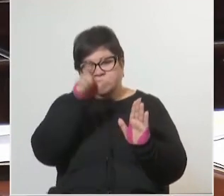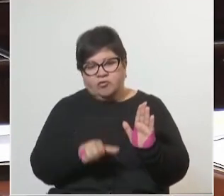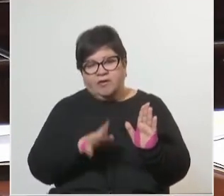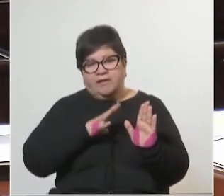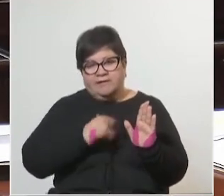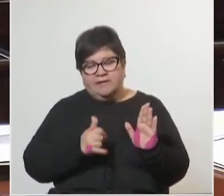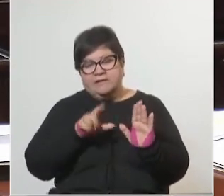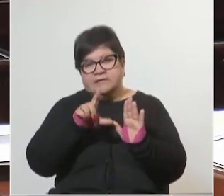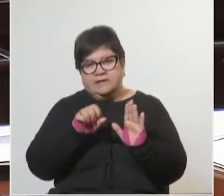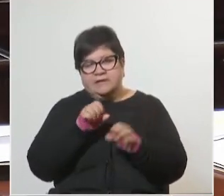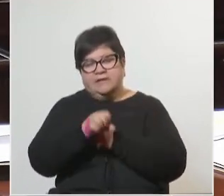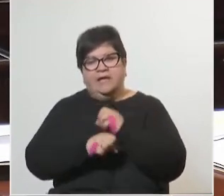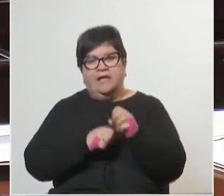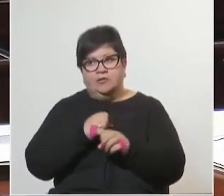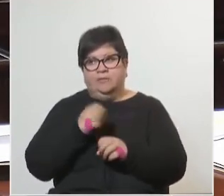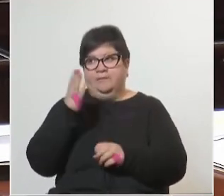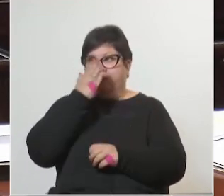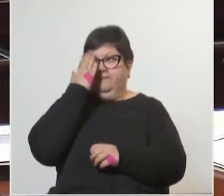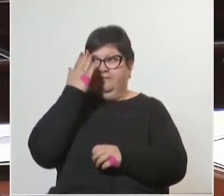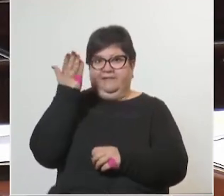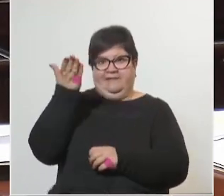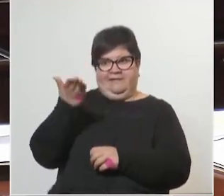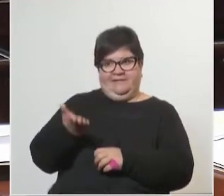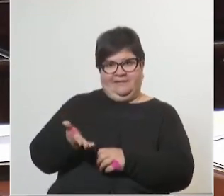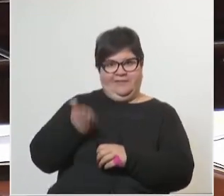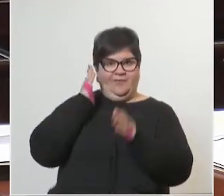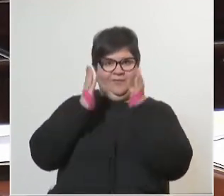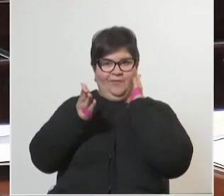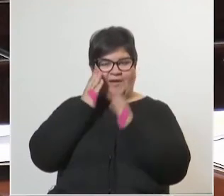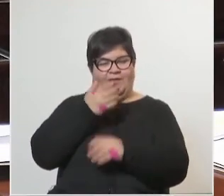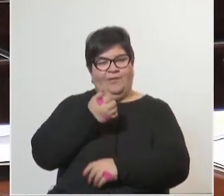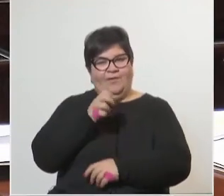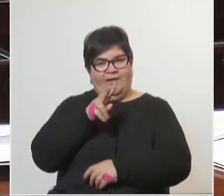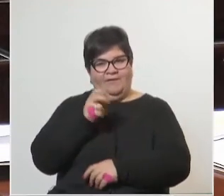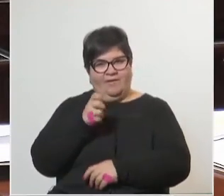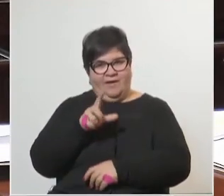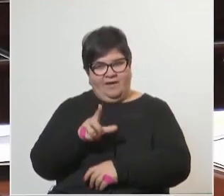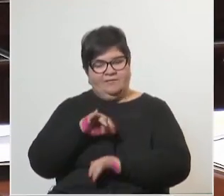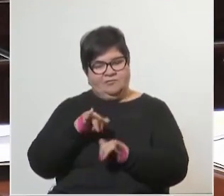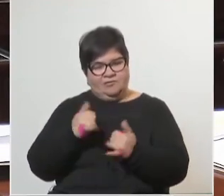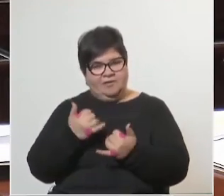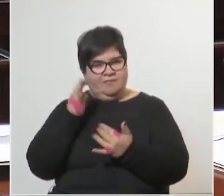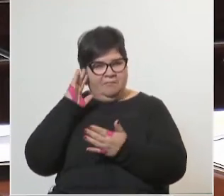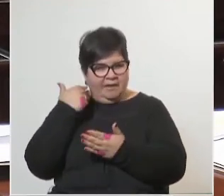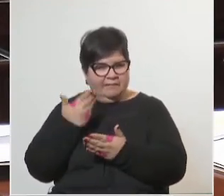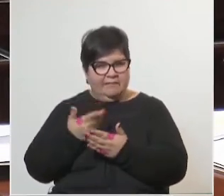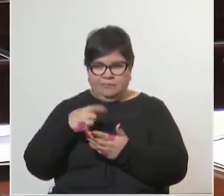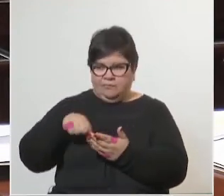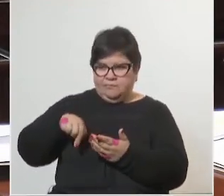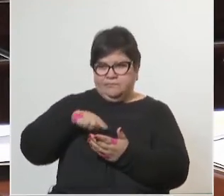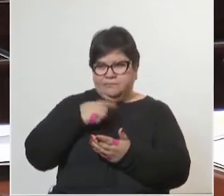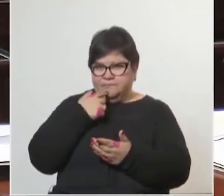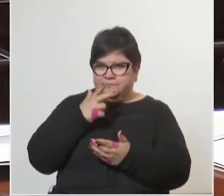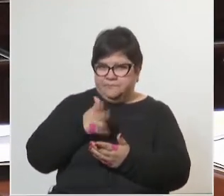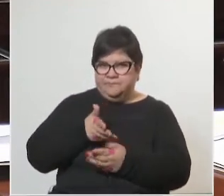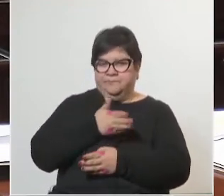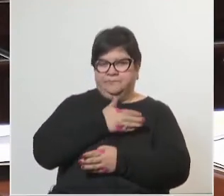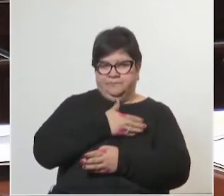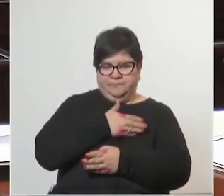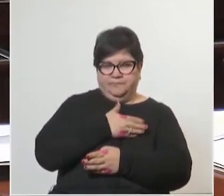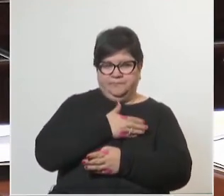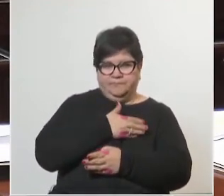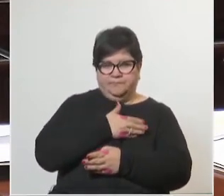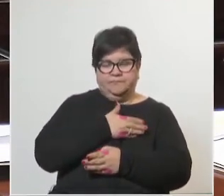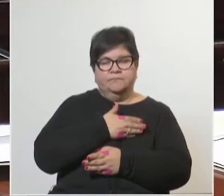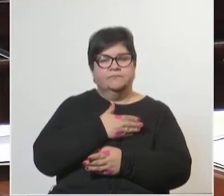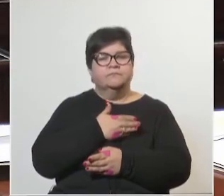Todo el prestigio del doctor avala lo que nosotros estábamos planteando. Ahora